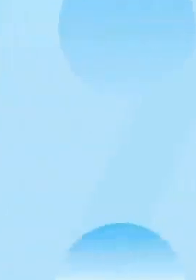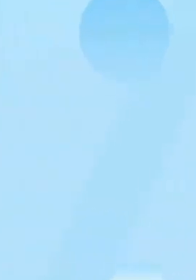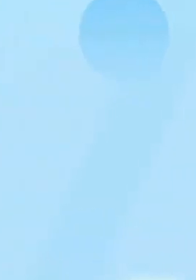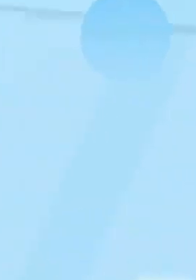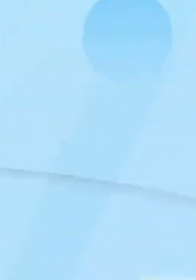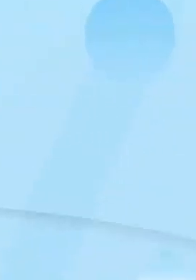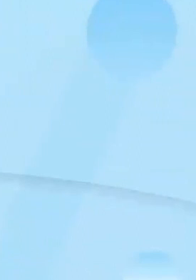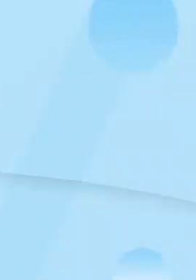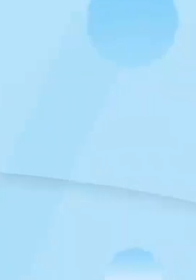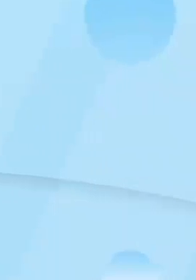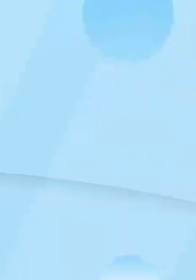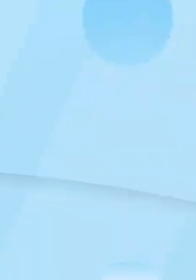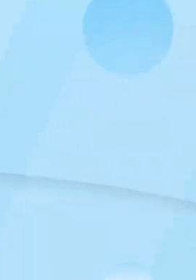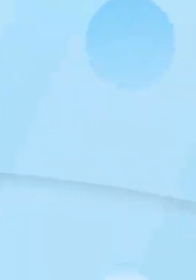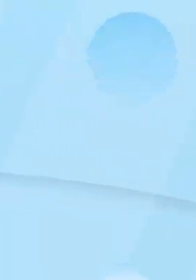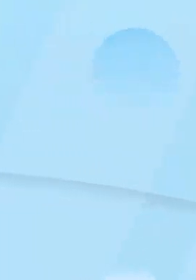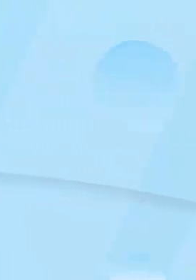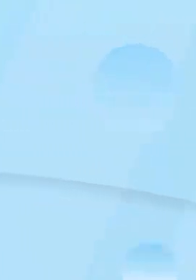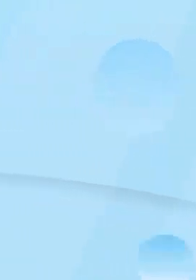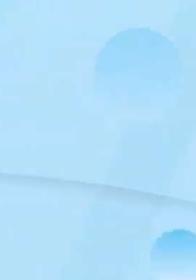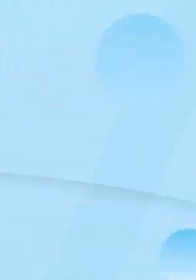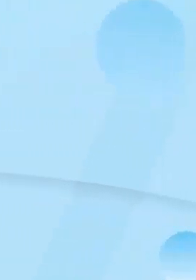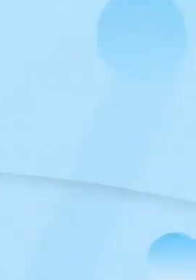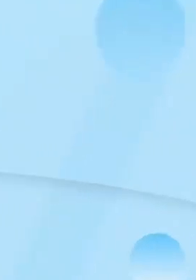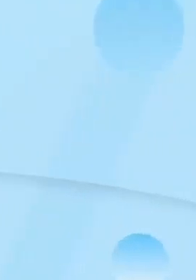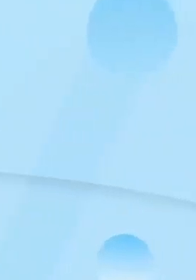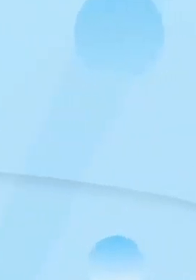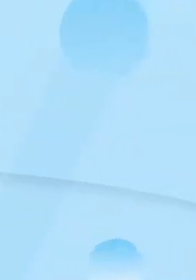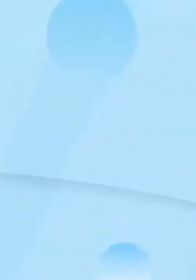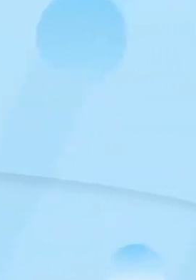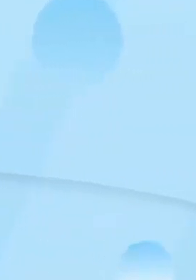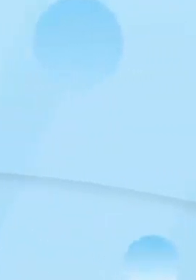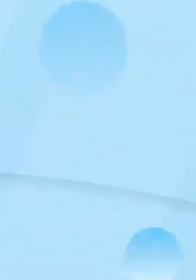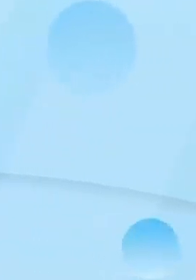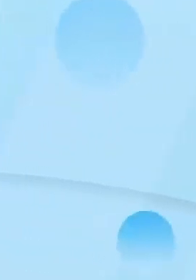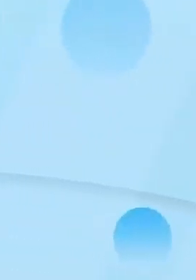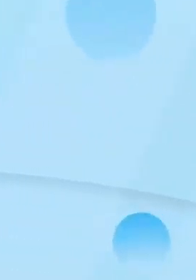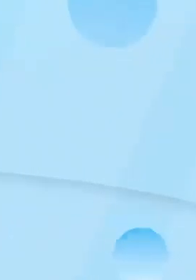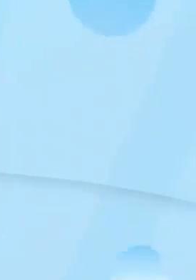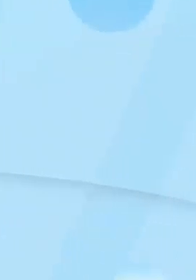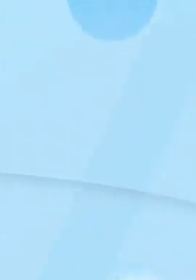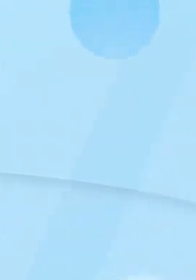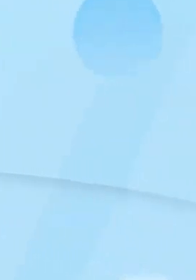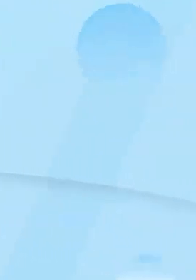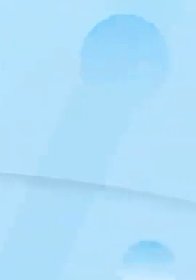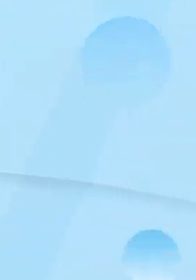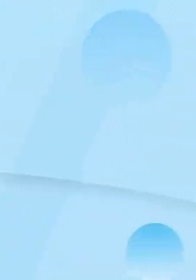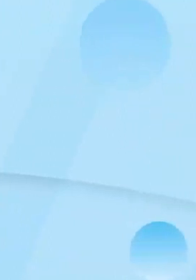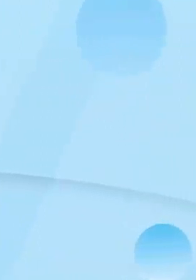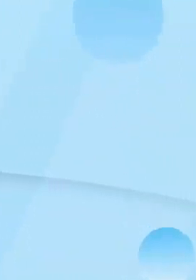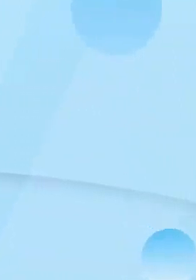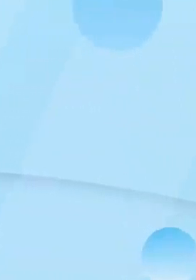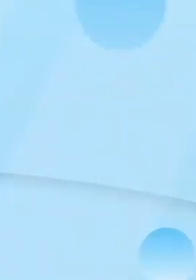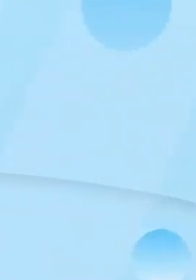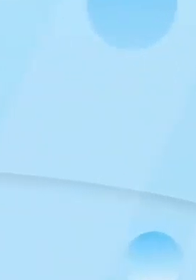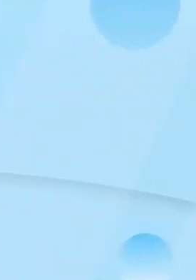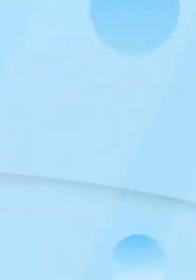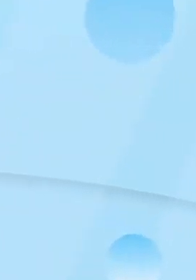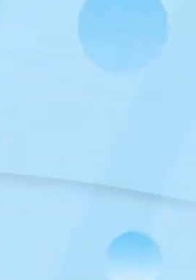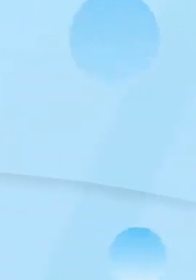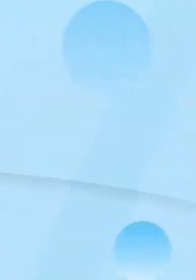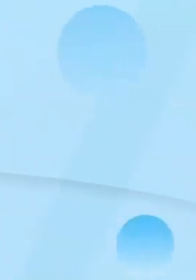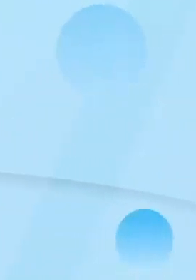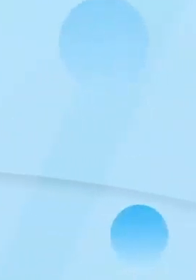¿Qué estilo de poemas les gustaron más? ¿Los de Miguel Hernández o de Pablo Neruda? ¿Y por qué?